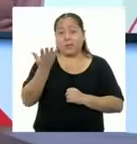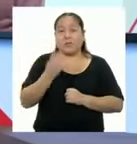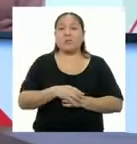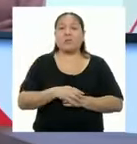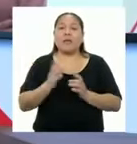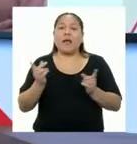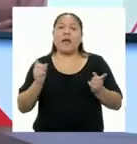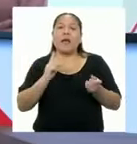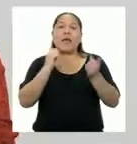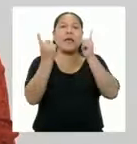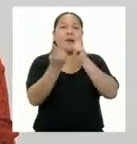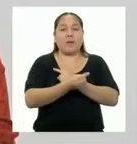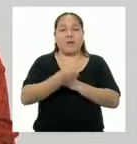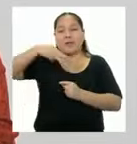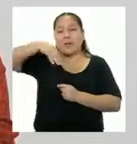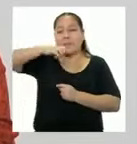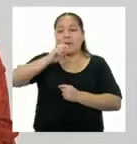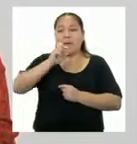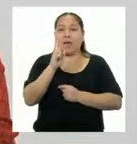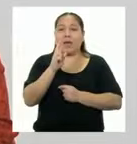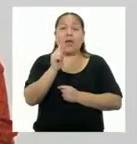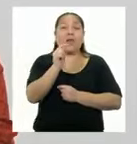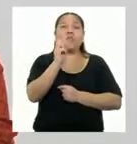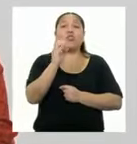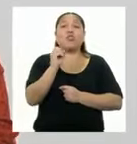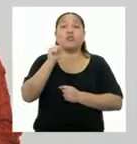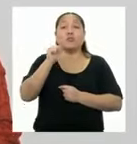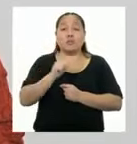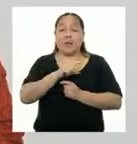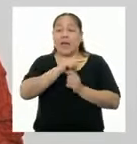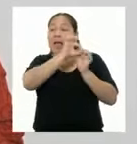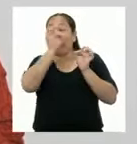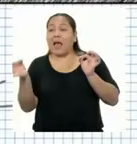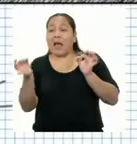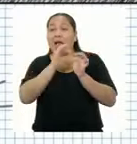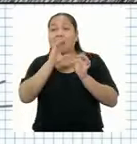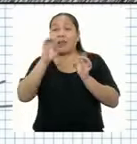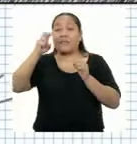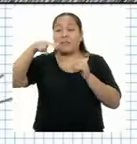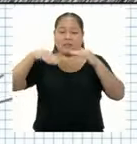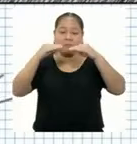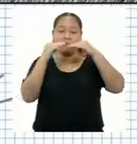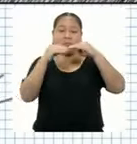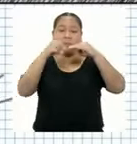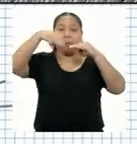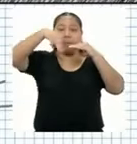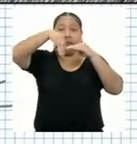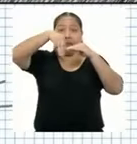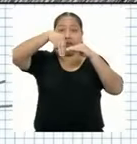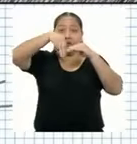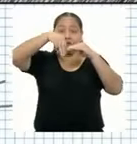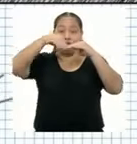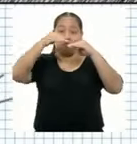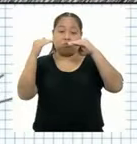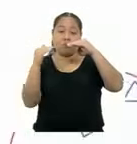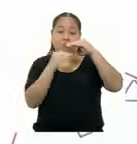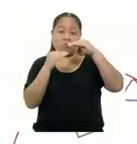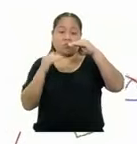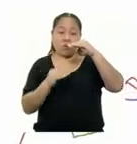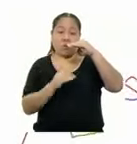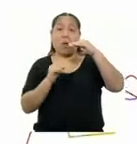metros a centímetros, es decir, de la unidad a un submúltiplo, debemos multiplicar 2 veces